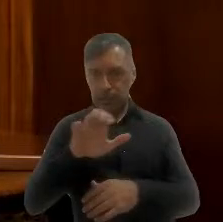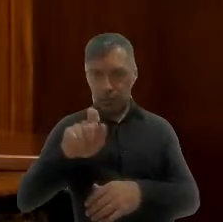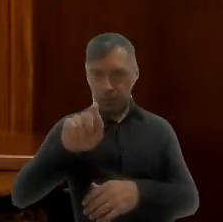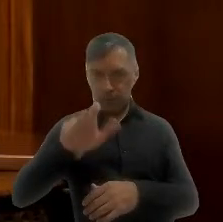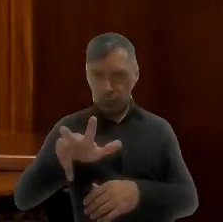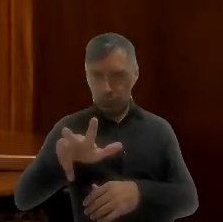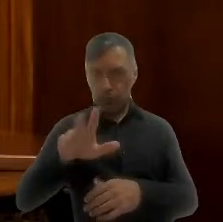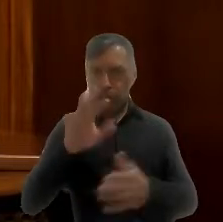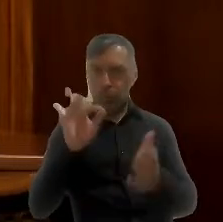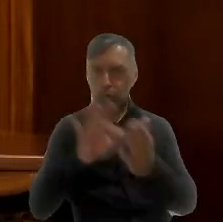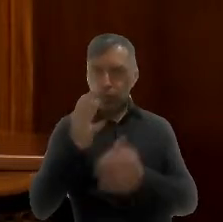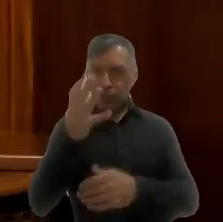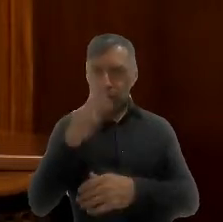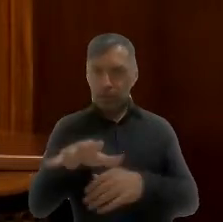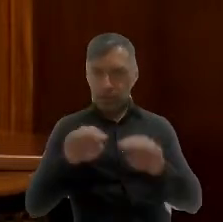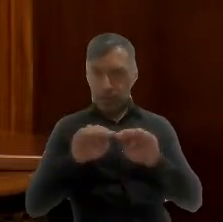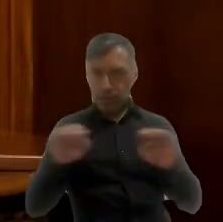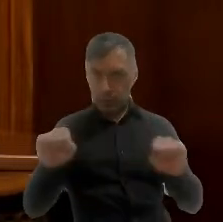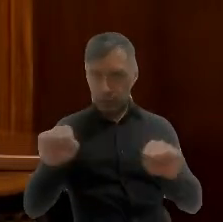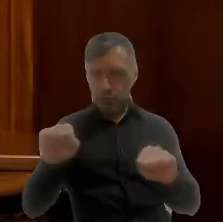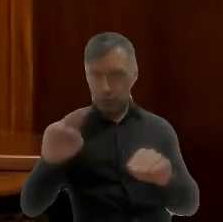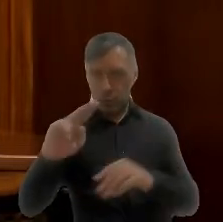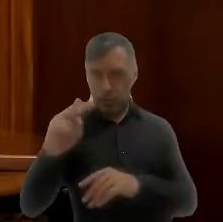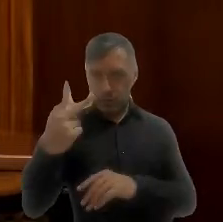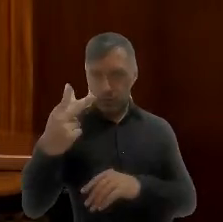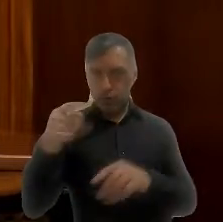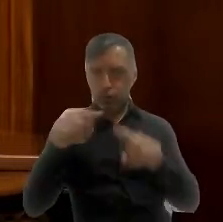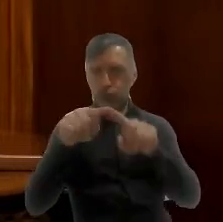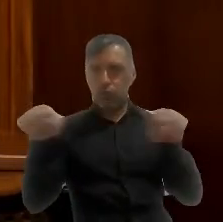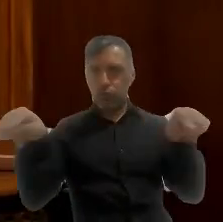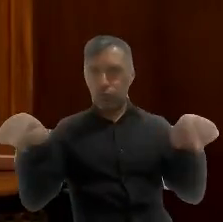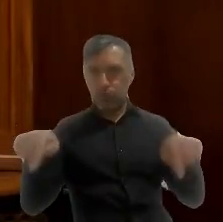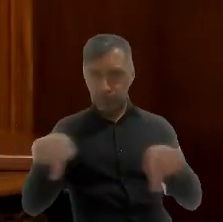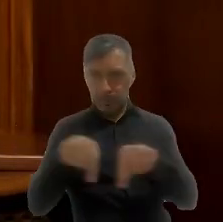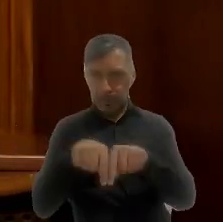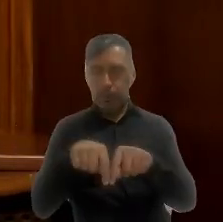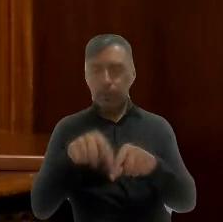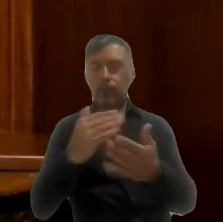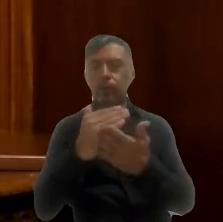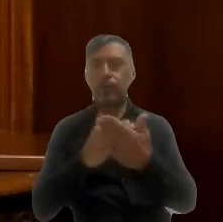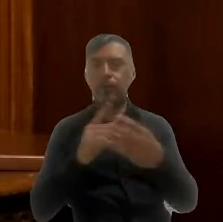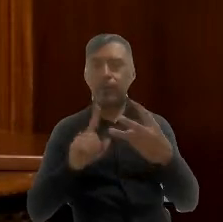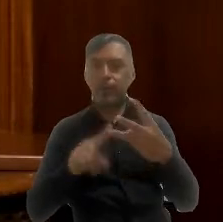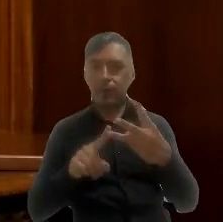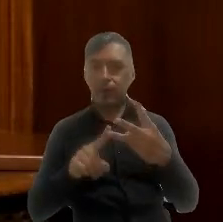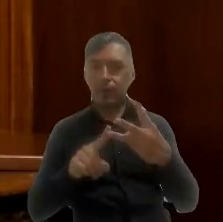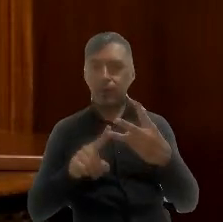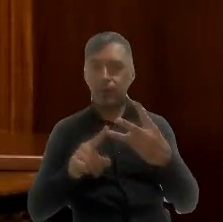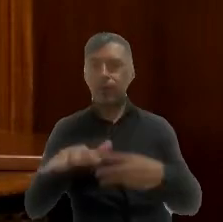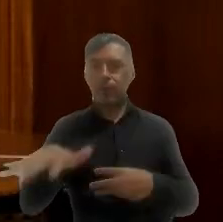128.528.10 metros cuadrados, y fracción 3, con una superficie de